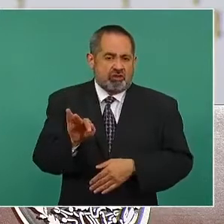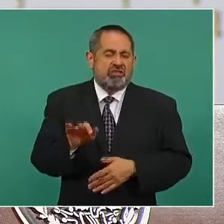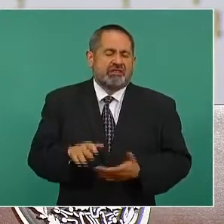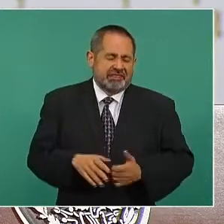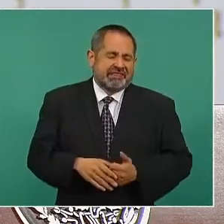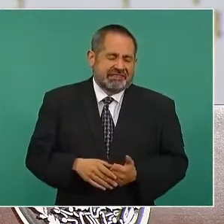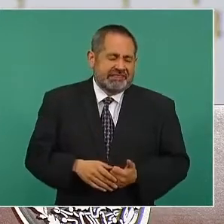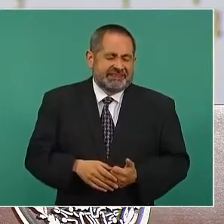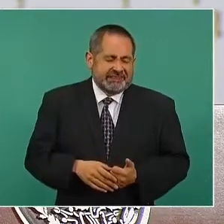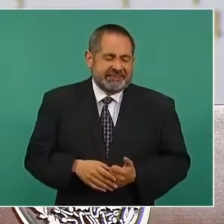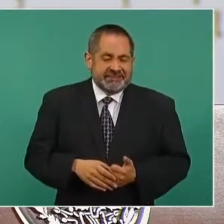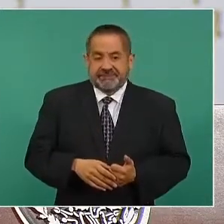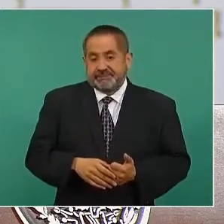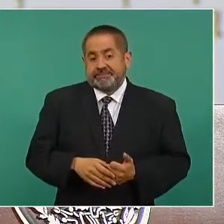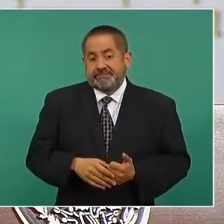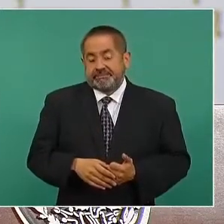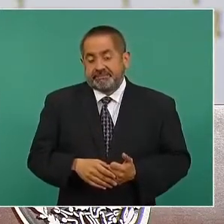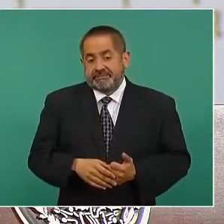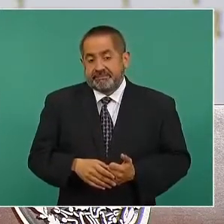porque